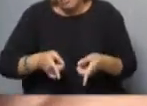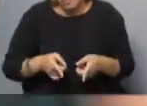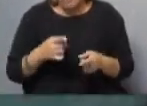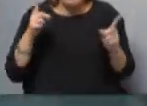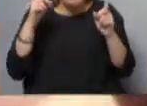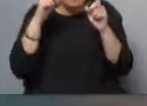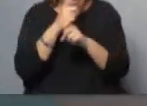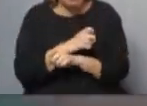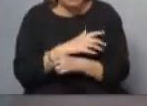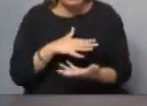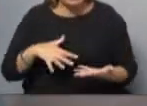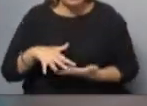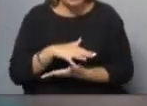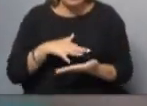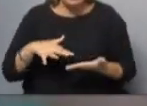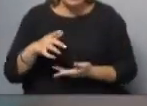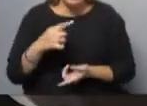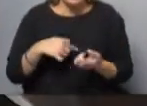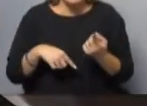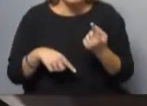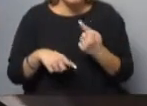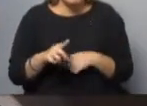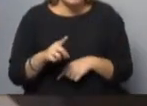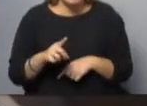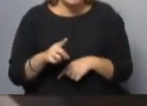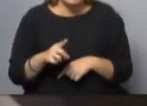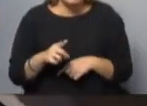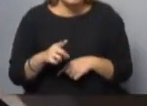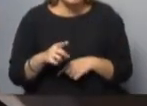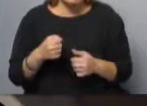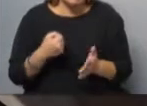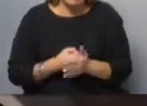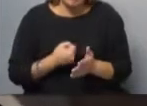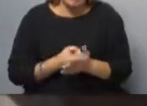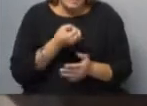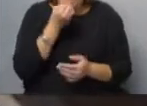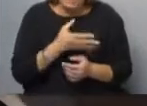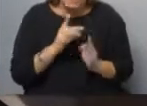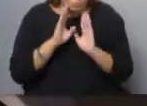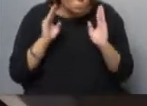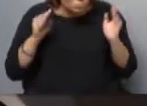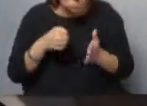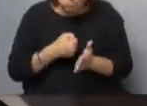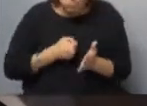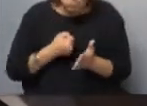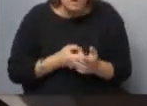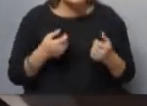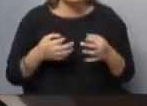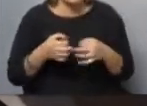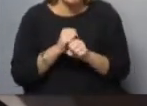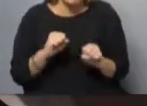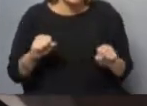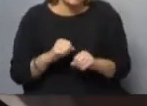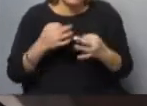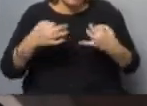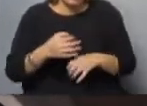todo, pero bueno, tratamos de ponerle todas las pilas para que saliera todo bien, y la